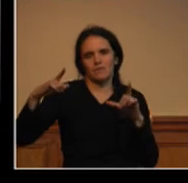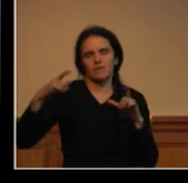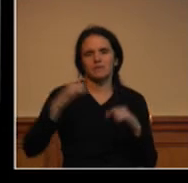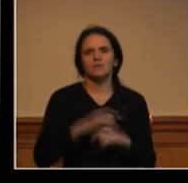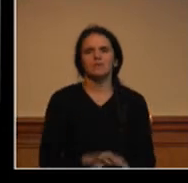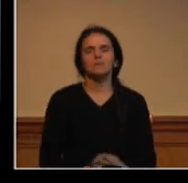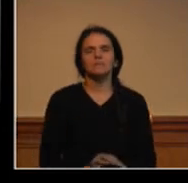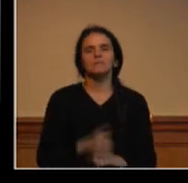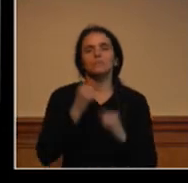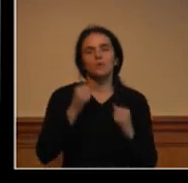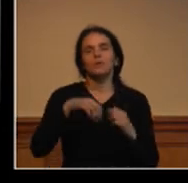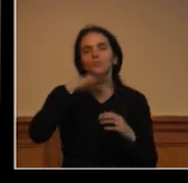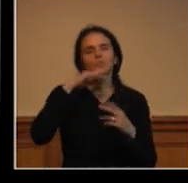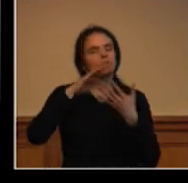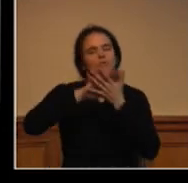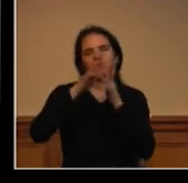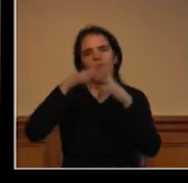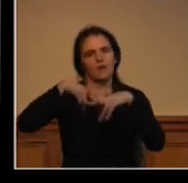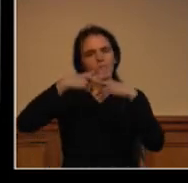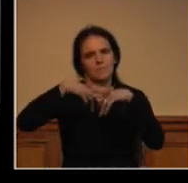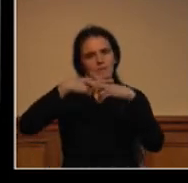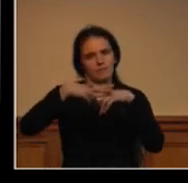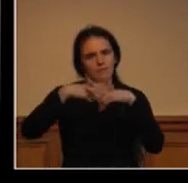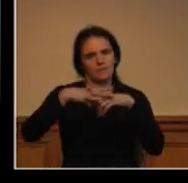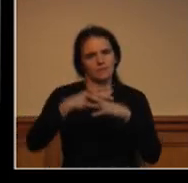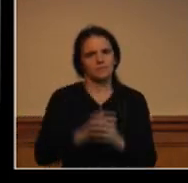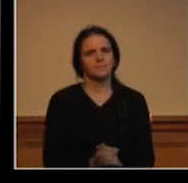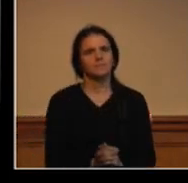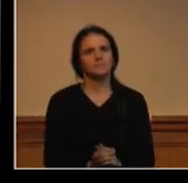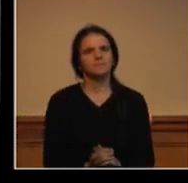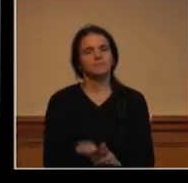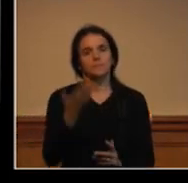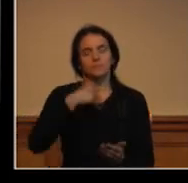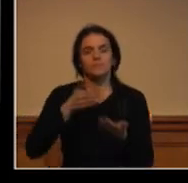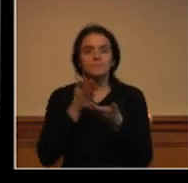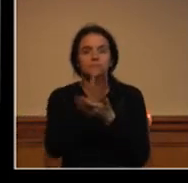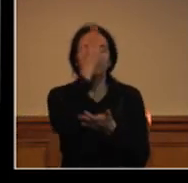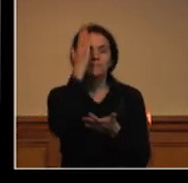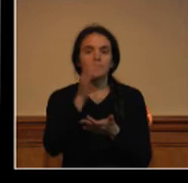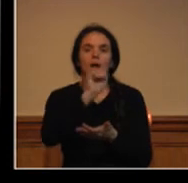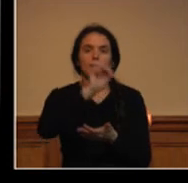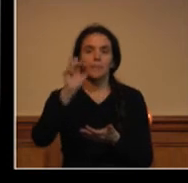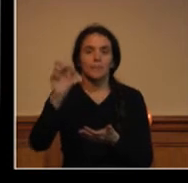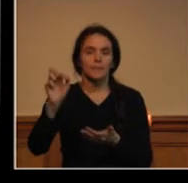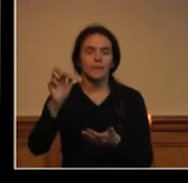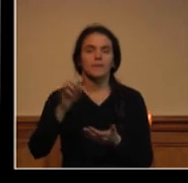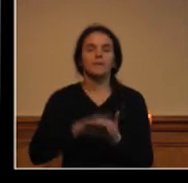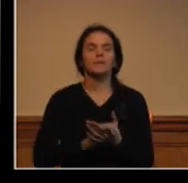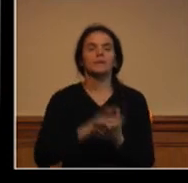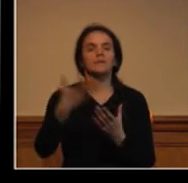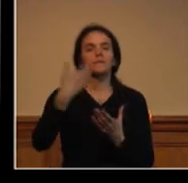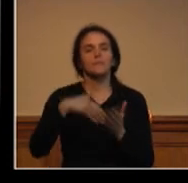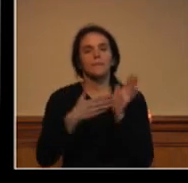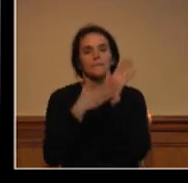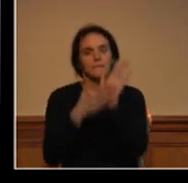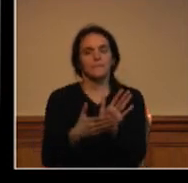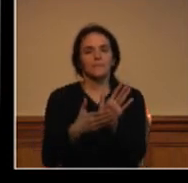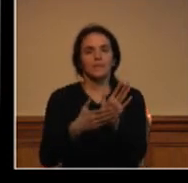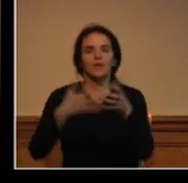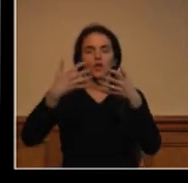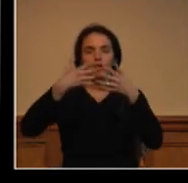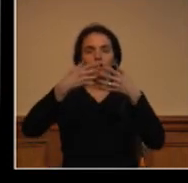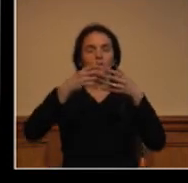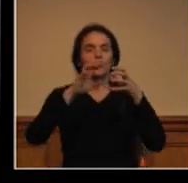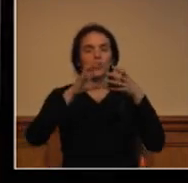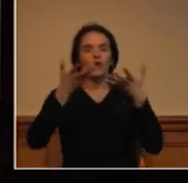más adelante. Entonces, una vez que iniciamos la aplicación, nos va a arrojar la configuración de